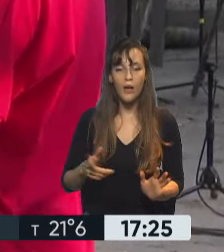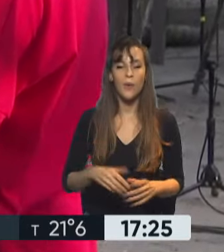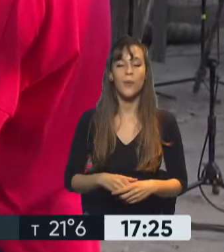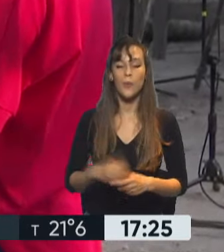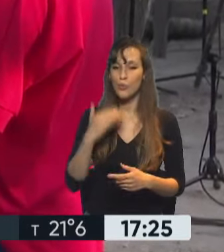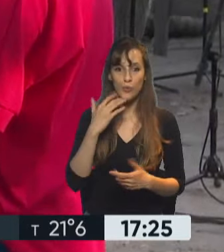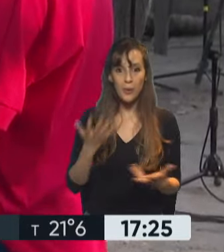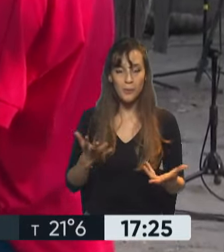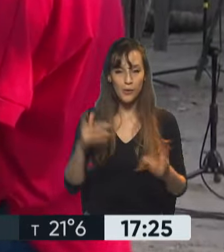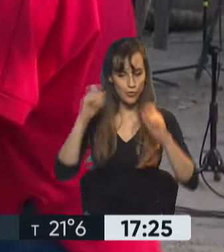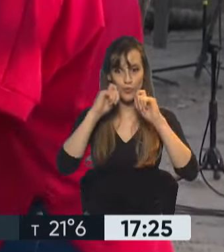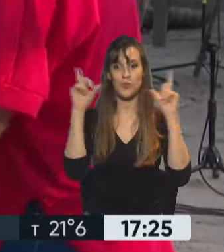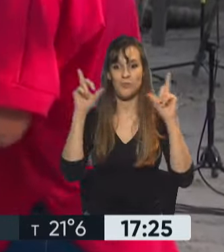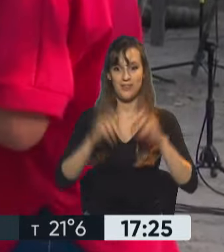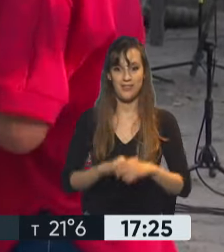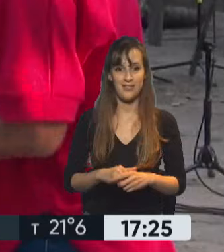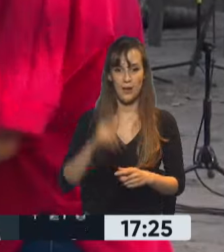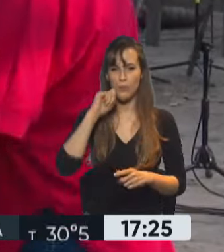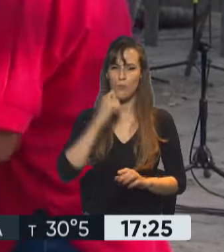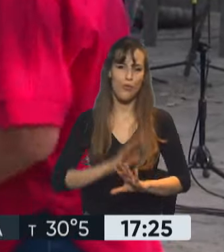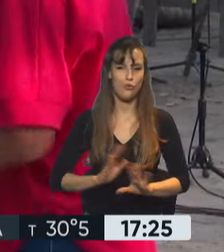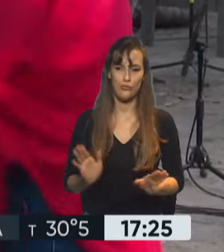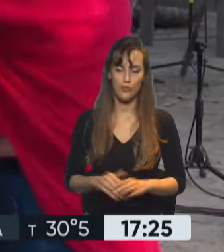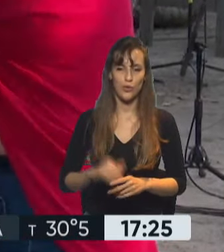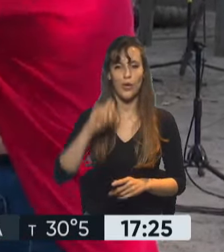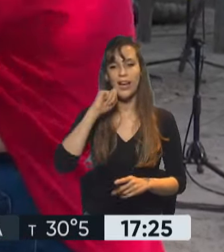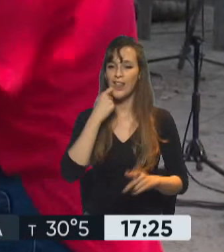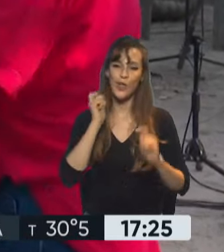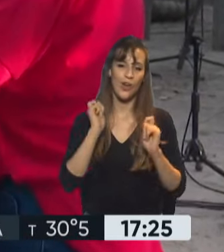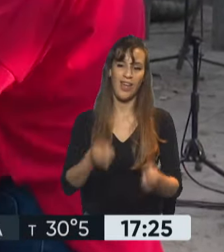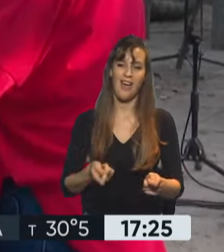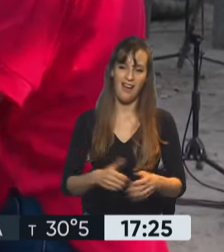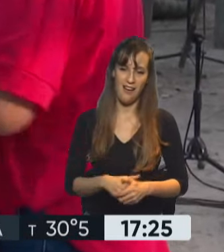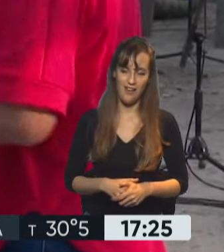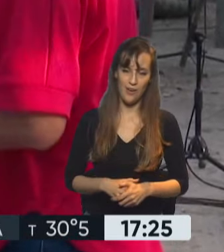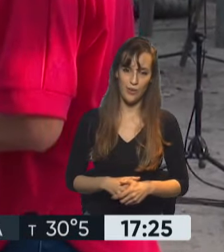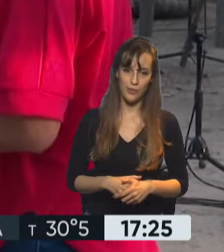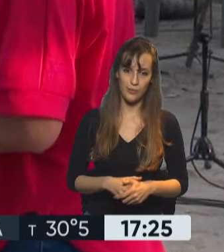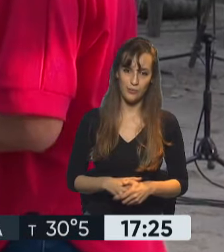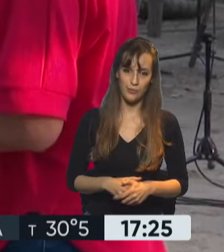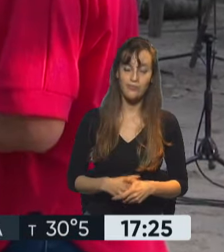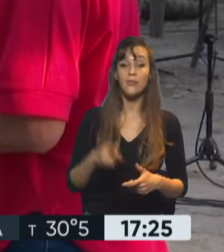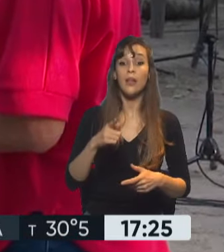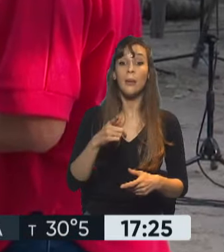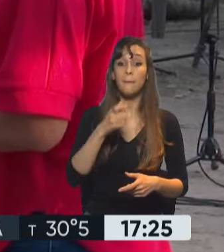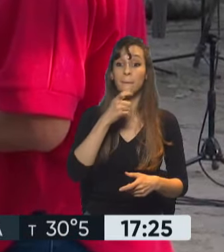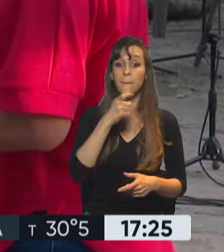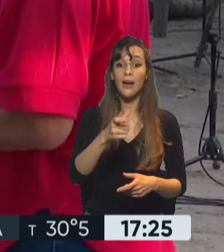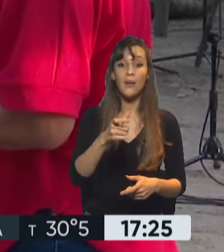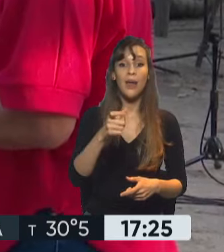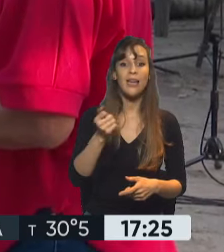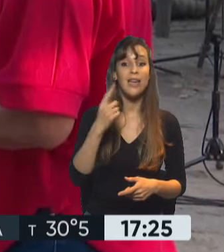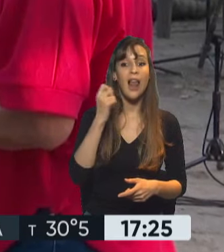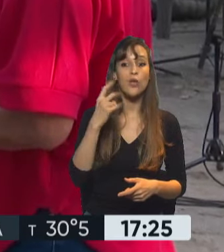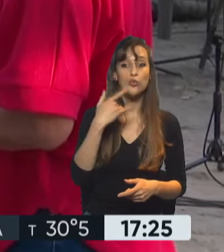Yo digo. Bueno, hermoso. Qué lindo regalo, Goico. En Quichua, Yanazu, quiere decir amigo. Ahí te he puesto en